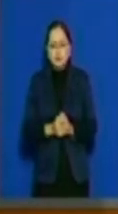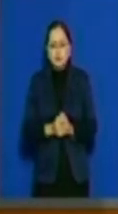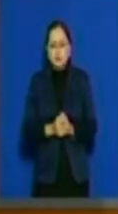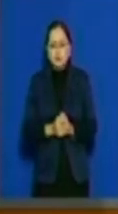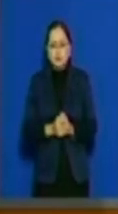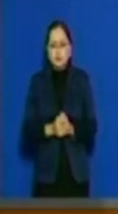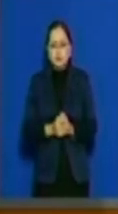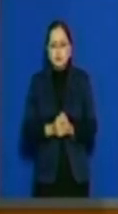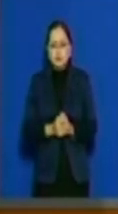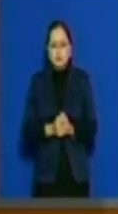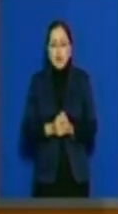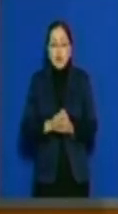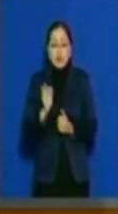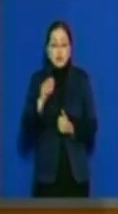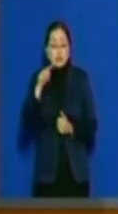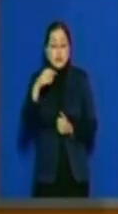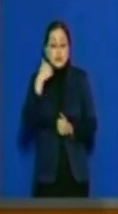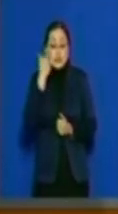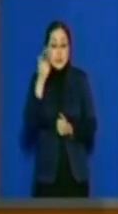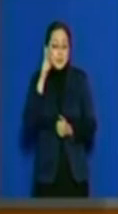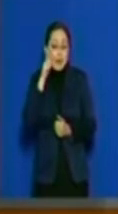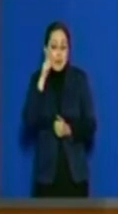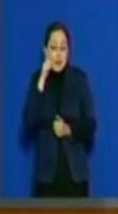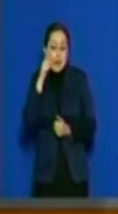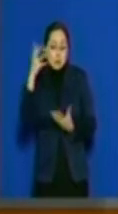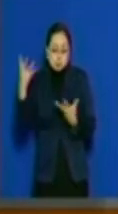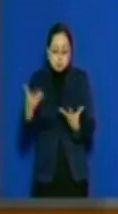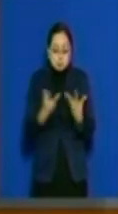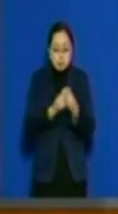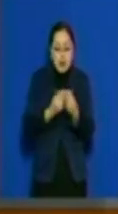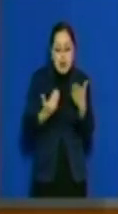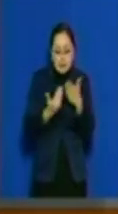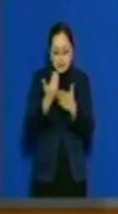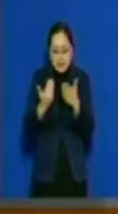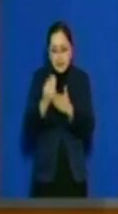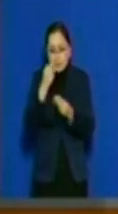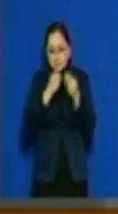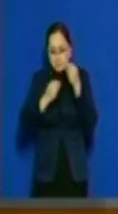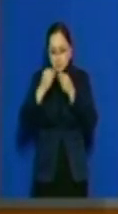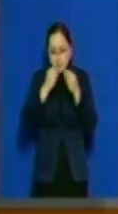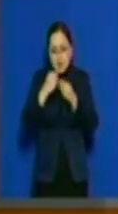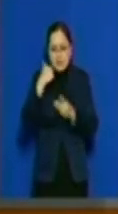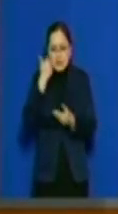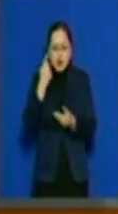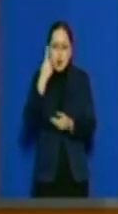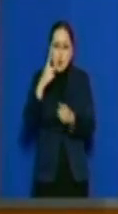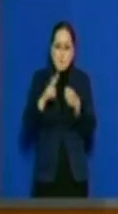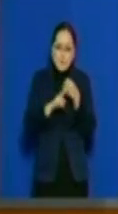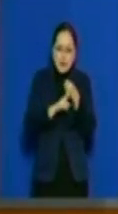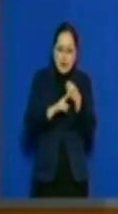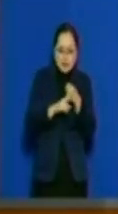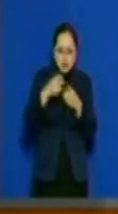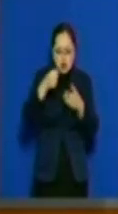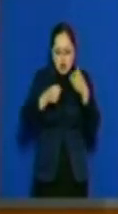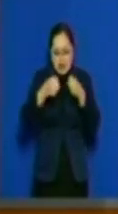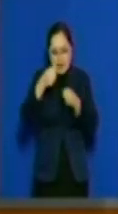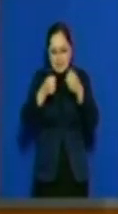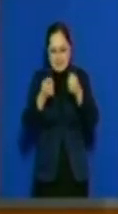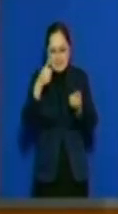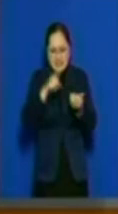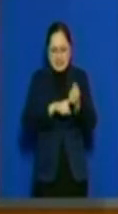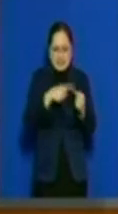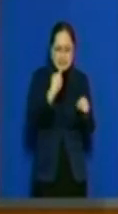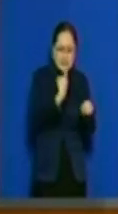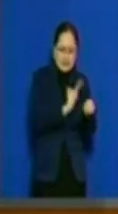desayuno a sus hijos o a sus nietos un vaso de leche de vacas tuberculosas?